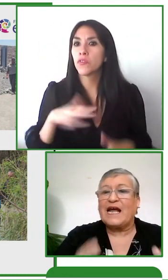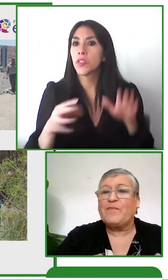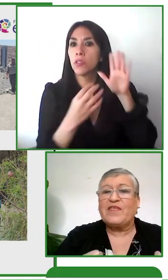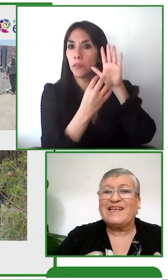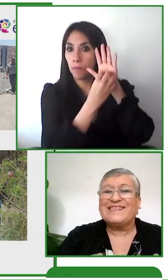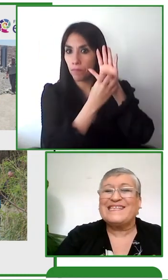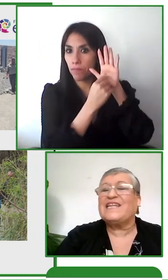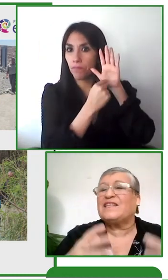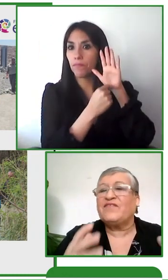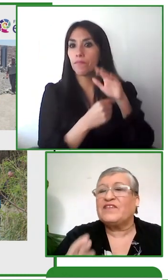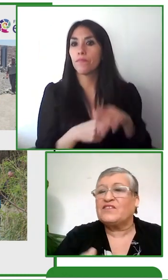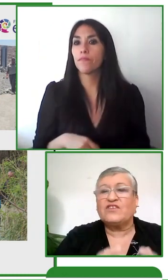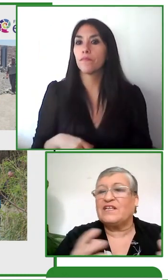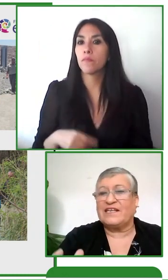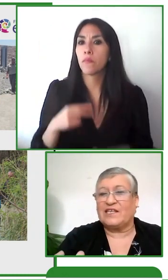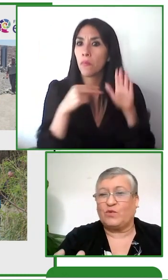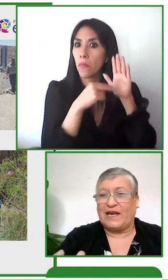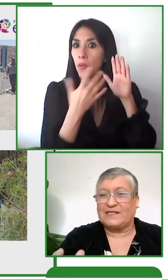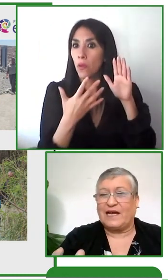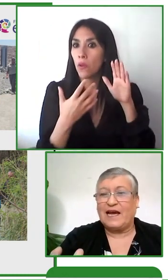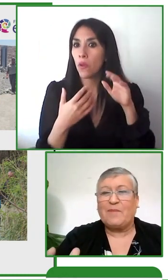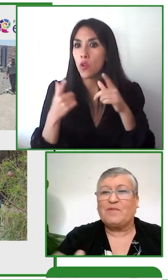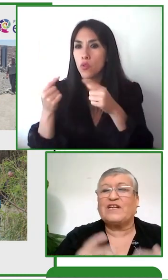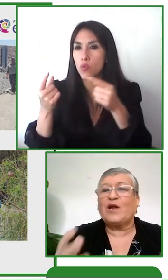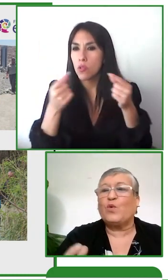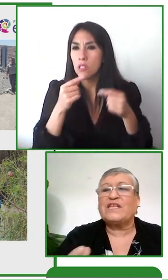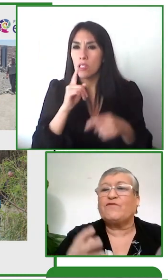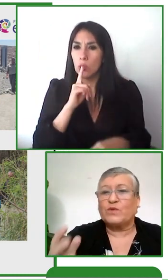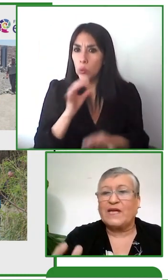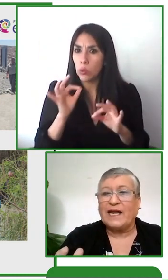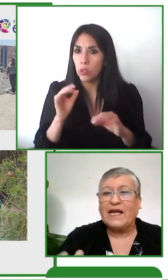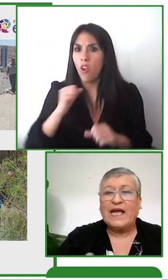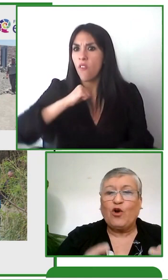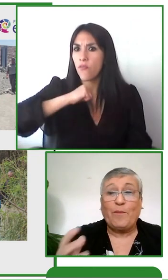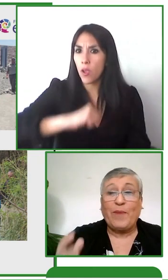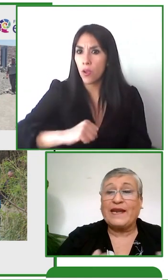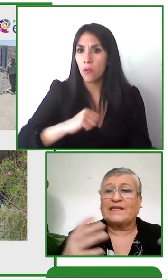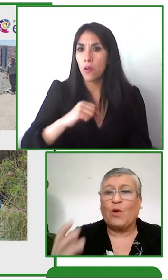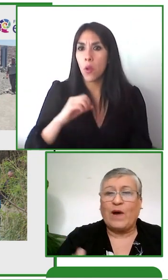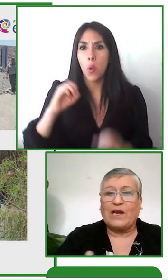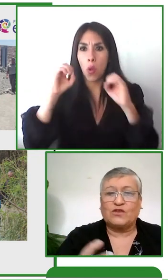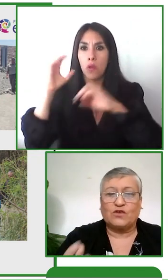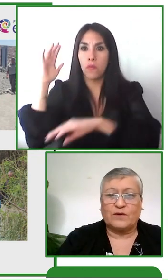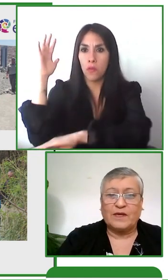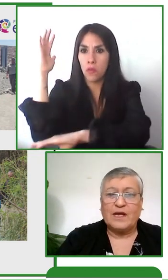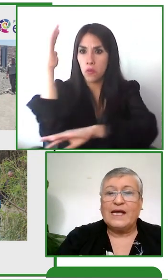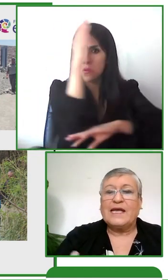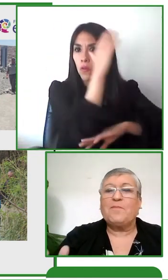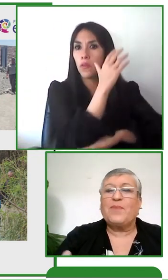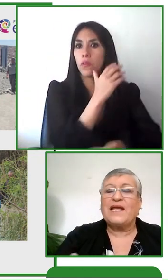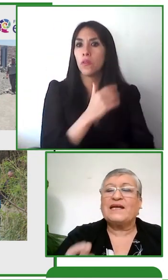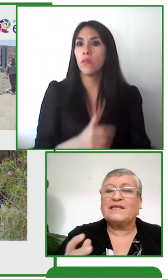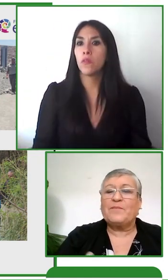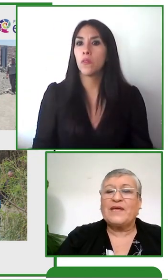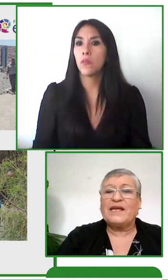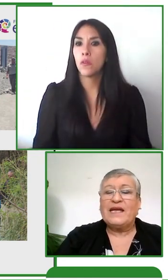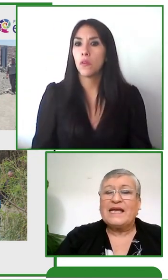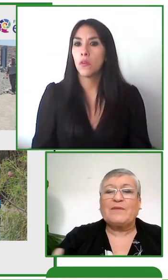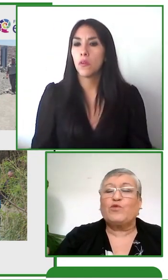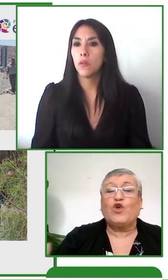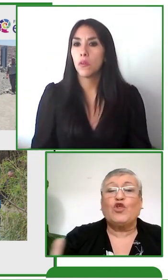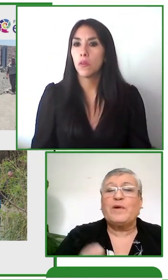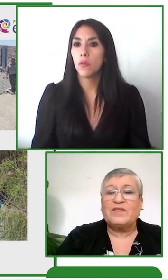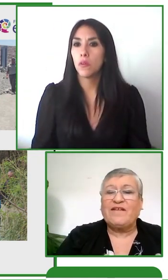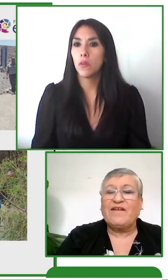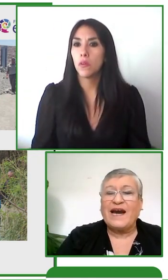concreta, rápida, sin intervención de la naturaleza. A las personas les gusta disfrutar los parques tal cual son. Implican también